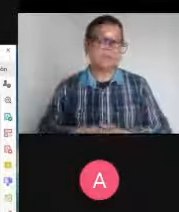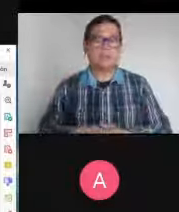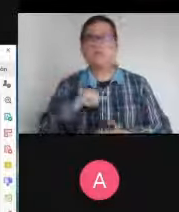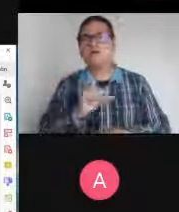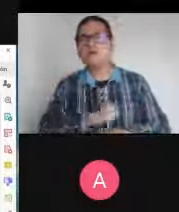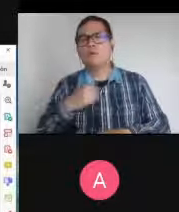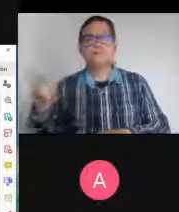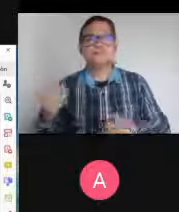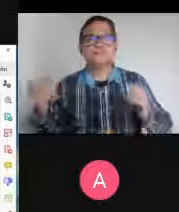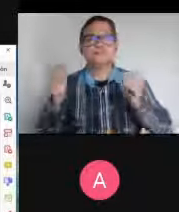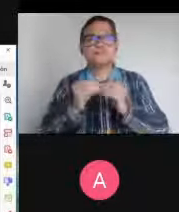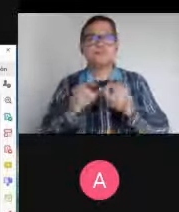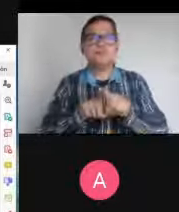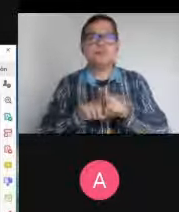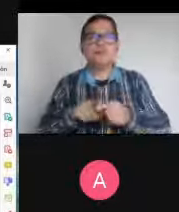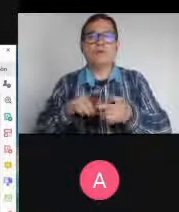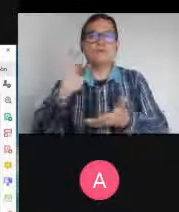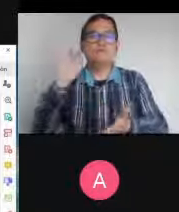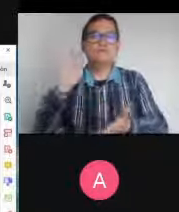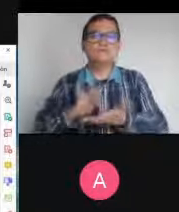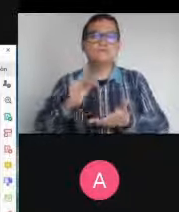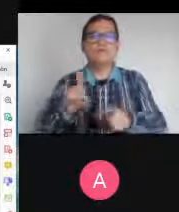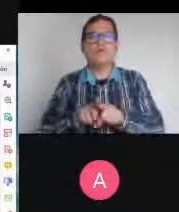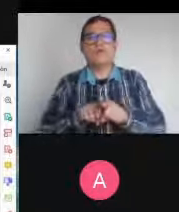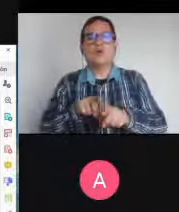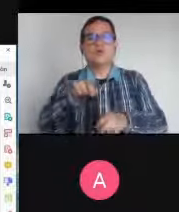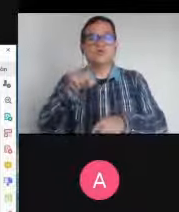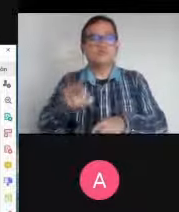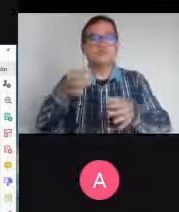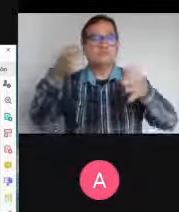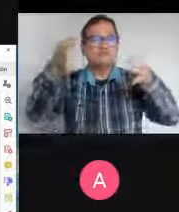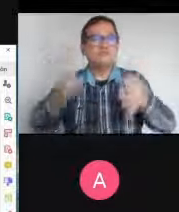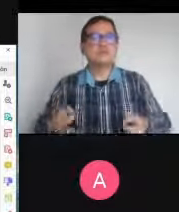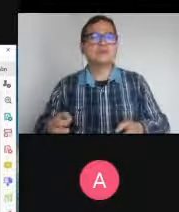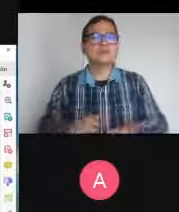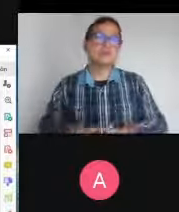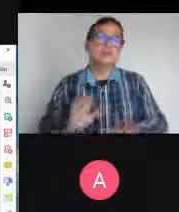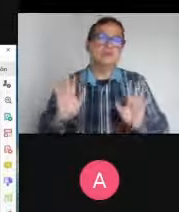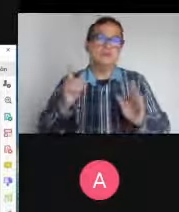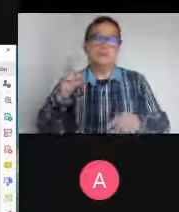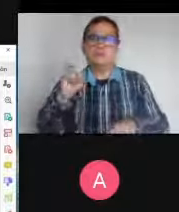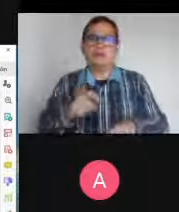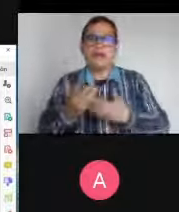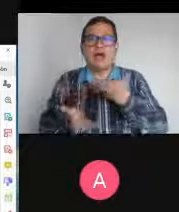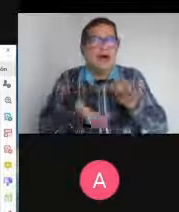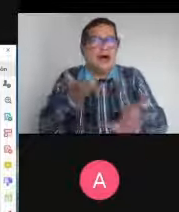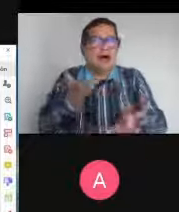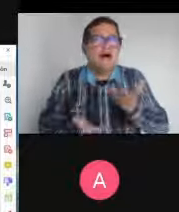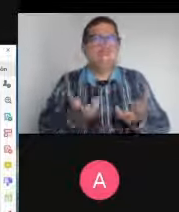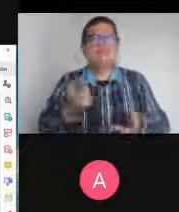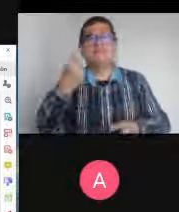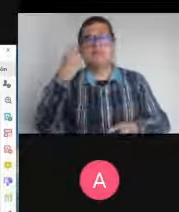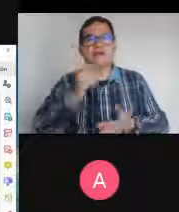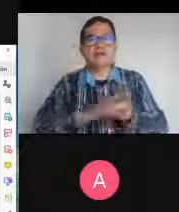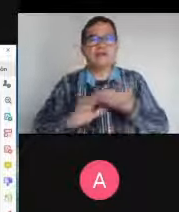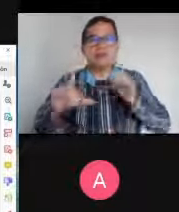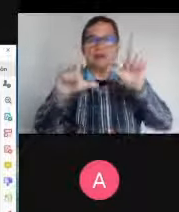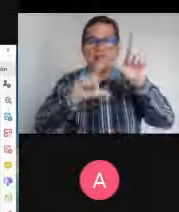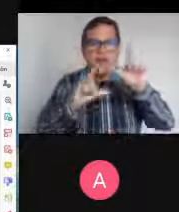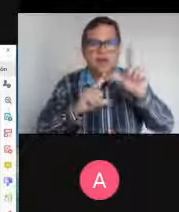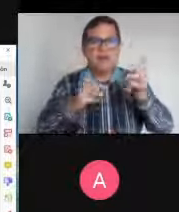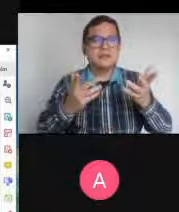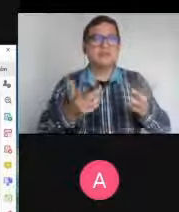pues que al dar clic pues que su reproducción sea correcta, ya que a veces uno da clic y no le faltó alguna letra o